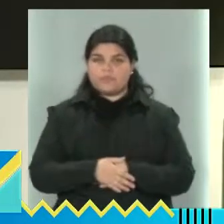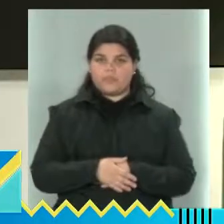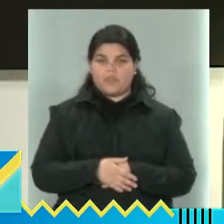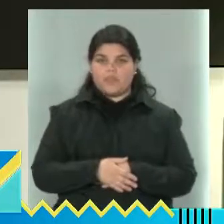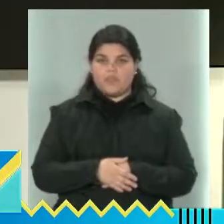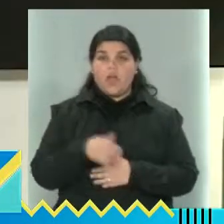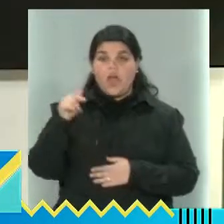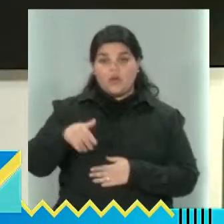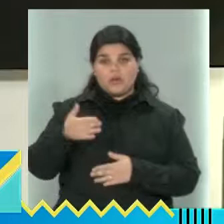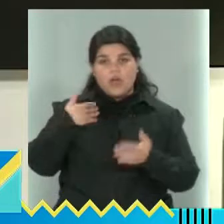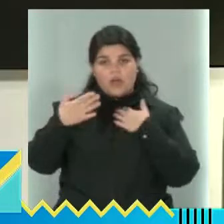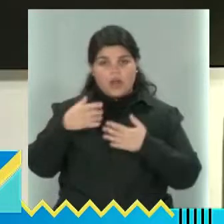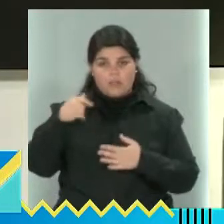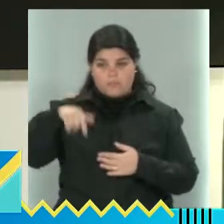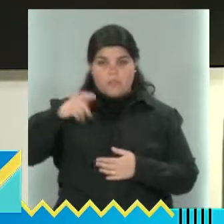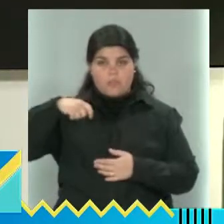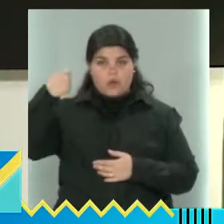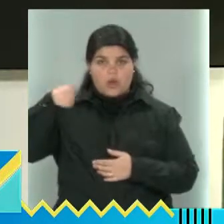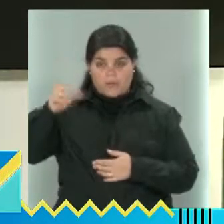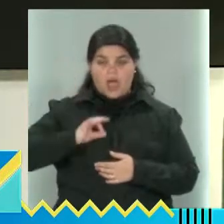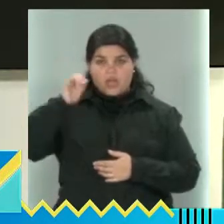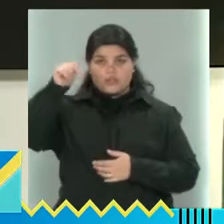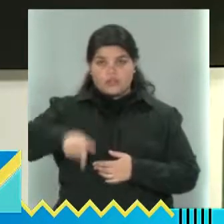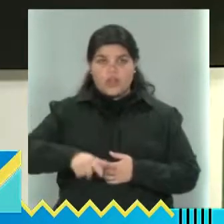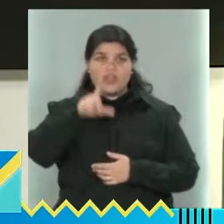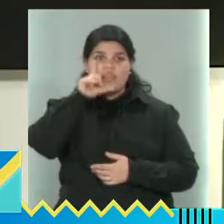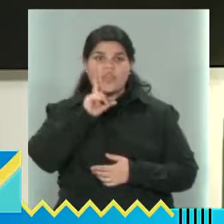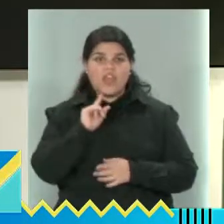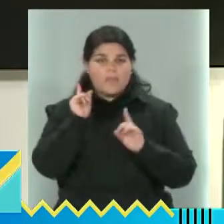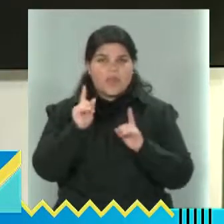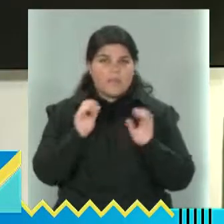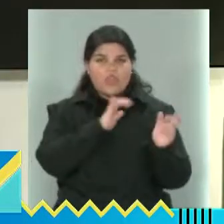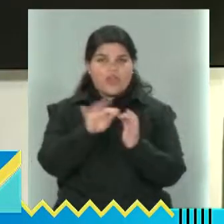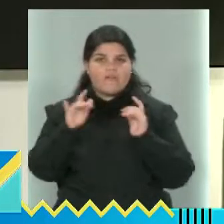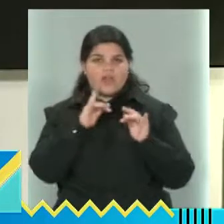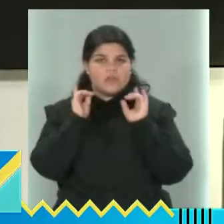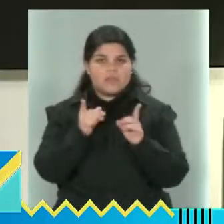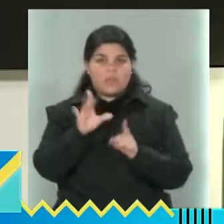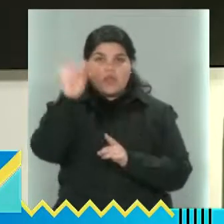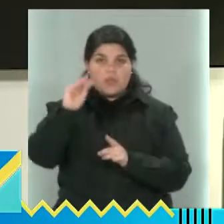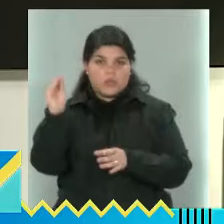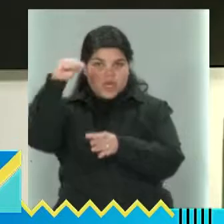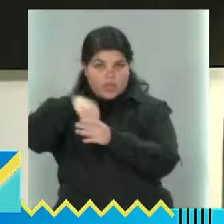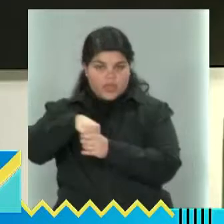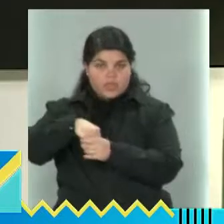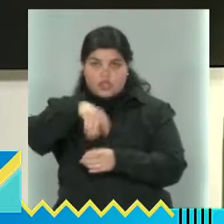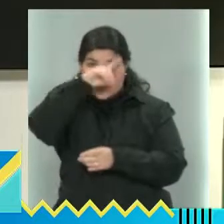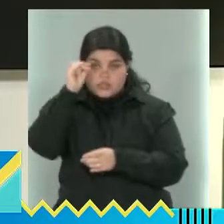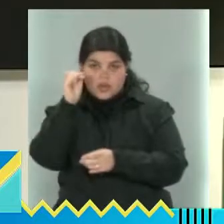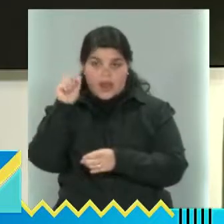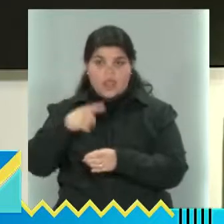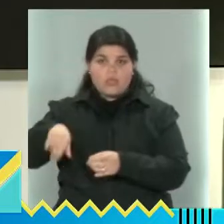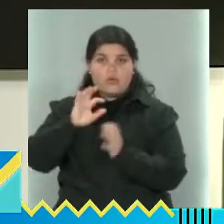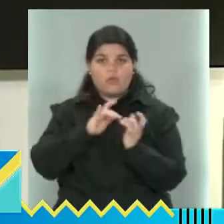recordar, que tiene que ver con este año, es justamente el que hicimos el día en el que se estaba debatiendo en diputados a nivel nacional, bueno,